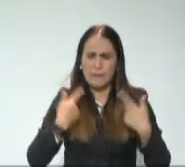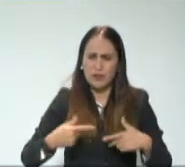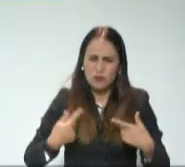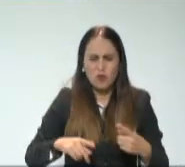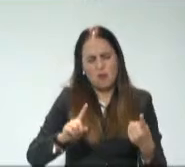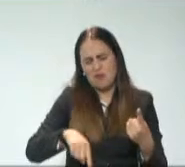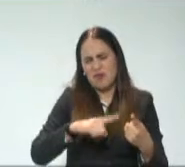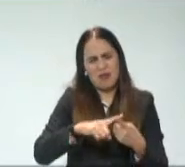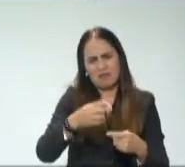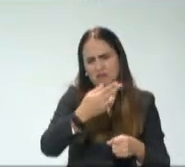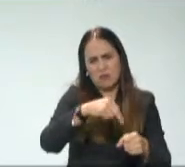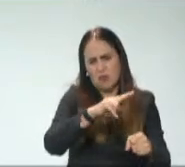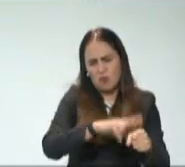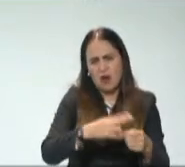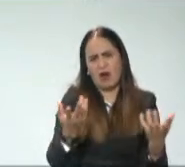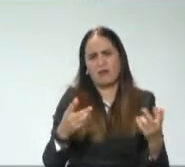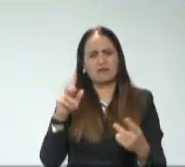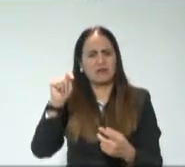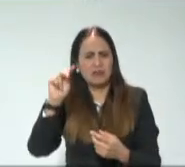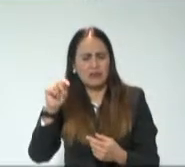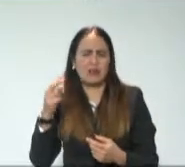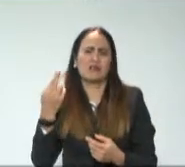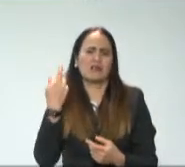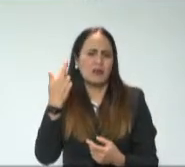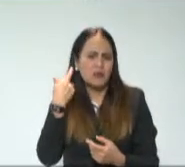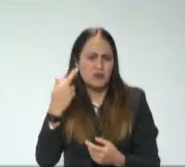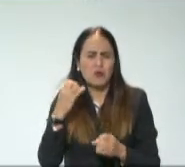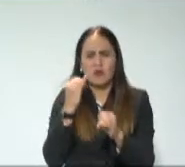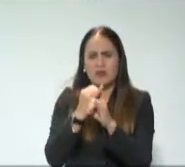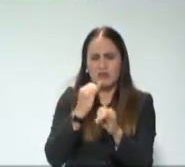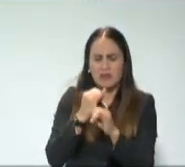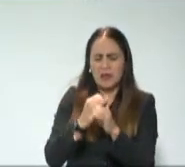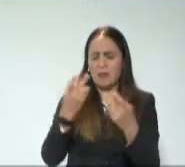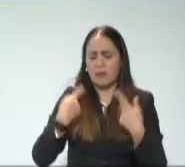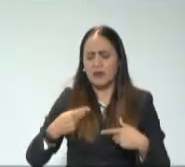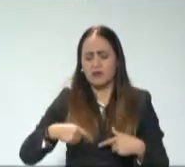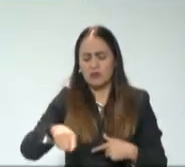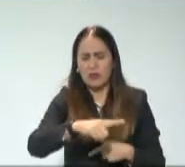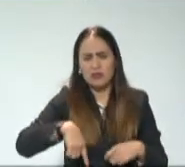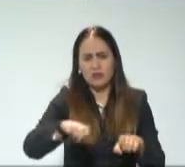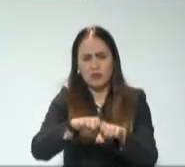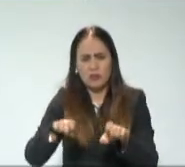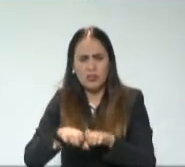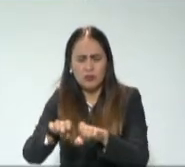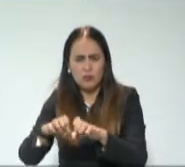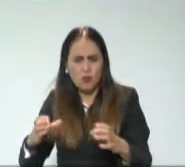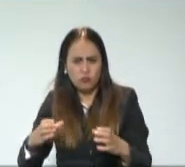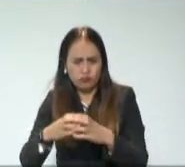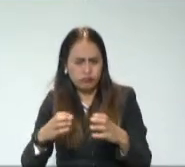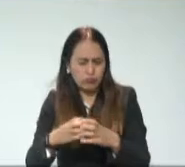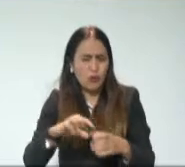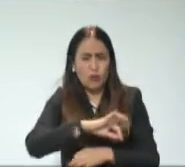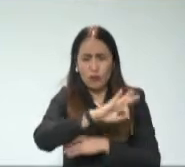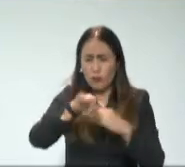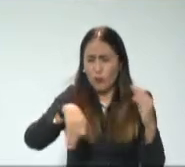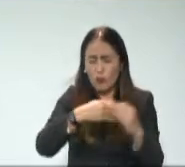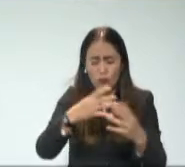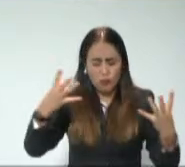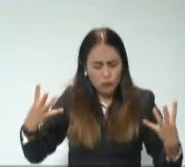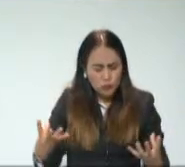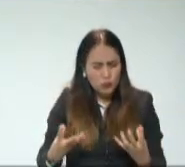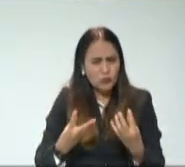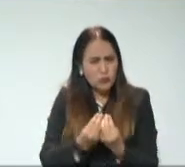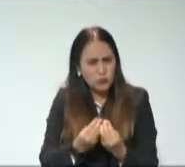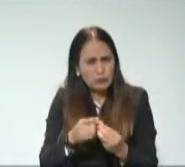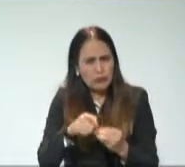ciudadanos medios de comunicación la sociedad civil organizada a fin de que todos ellos tomen parte